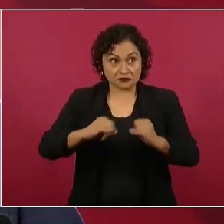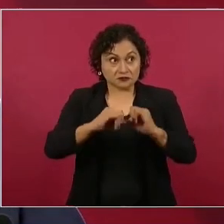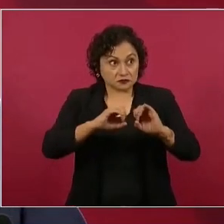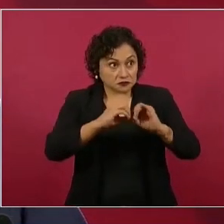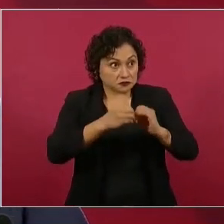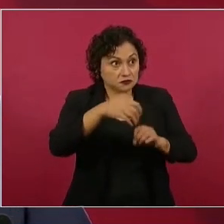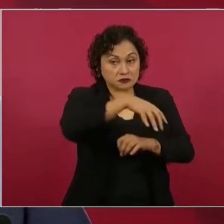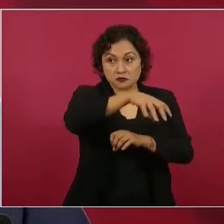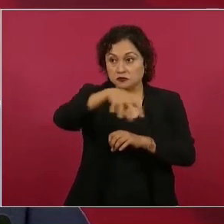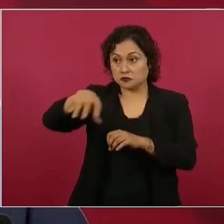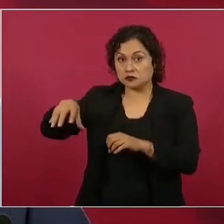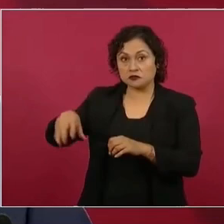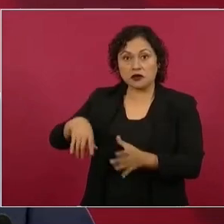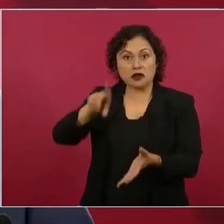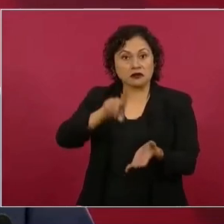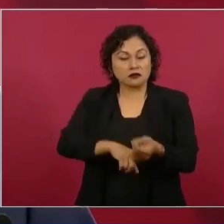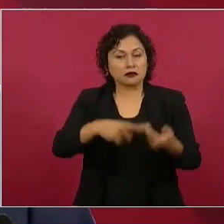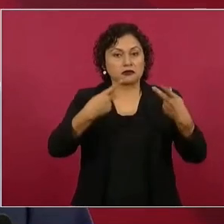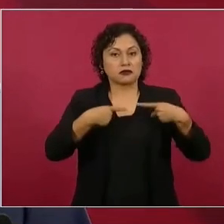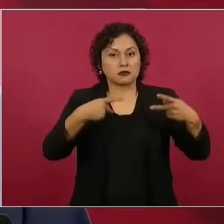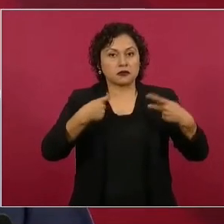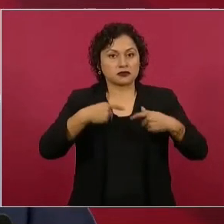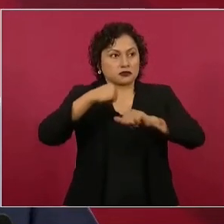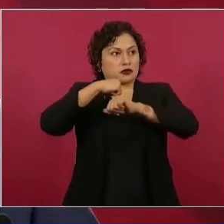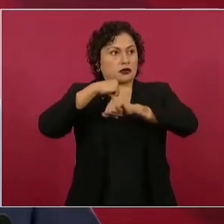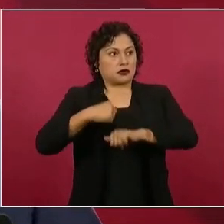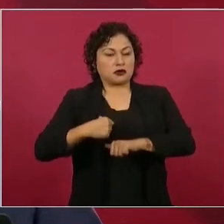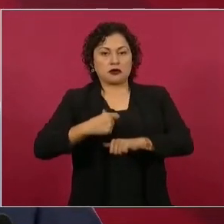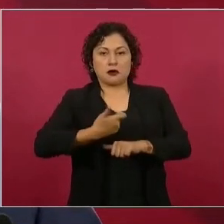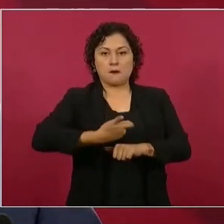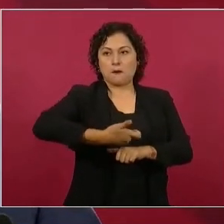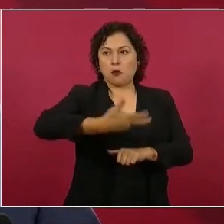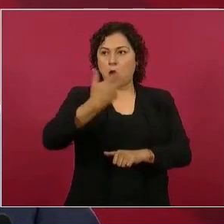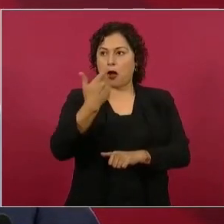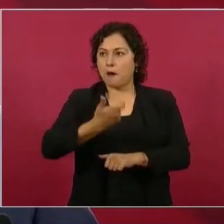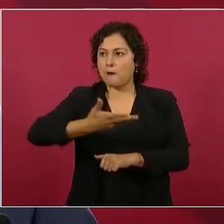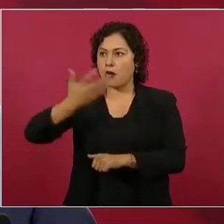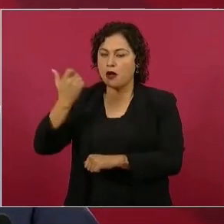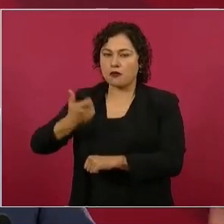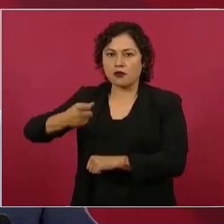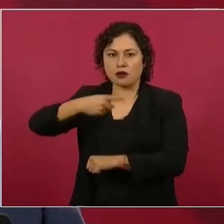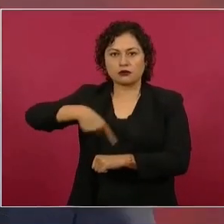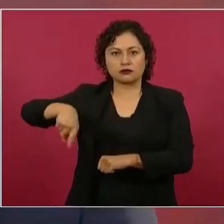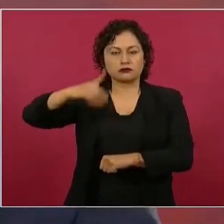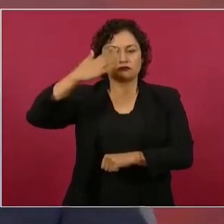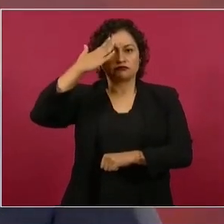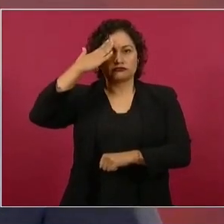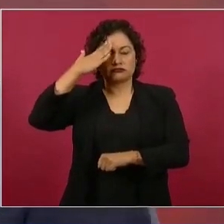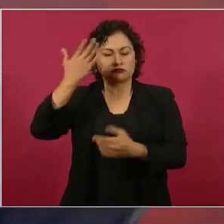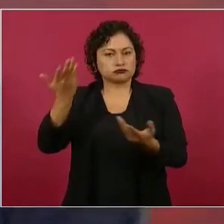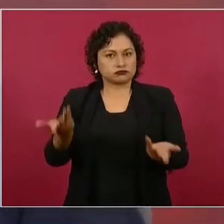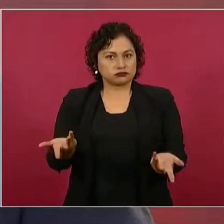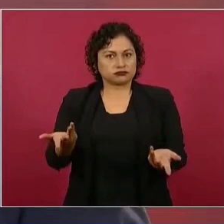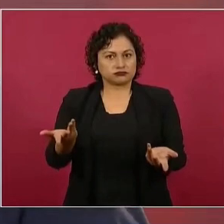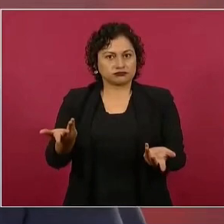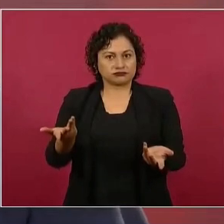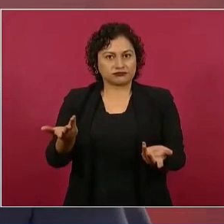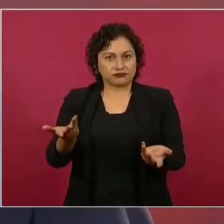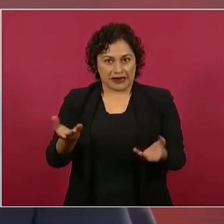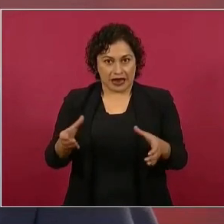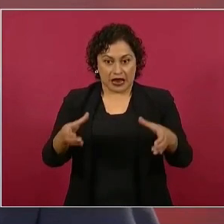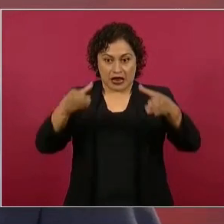Y además se reproduce el mismo esquema en los estados.